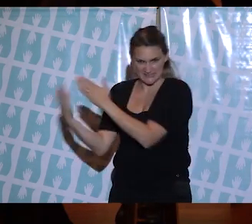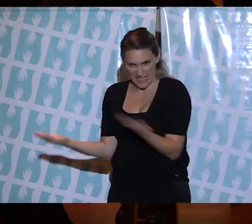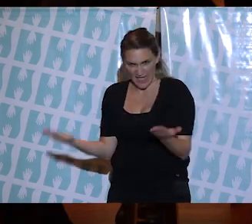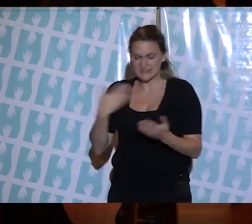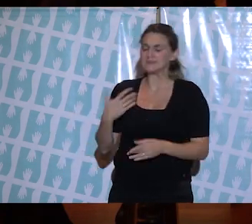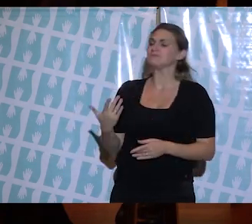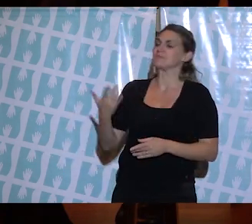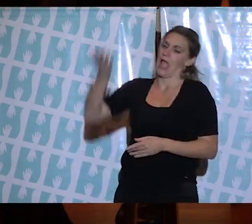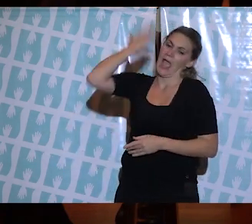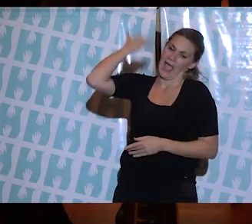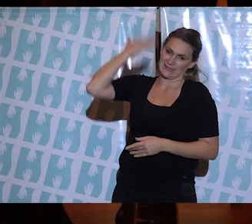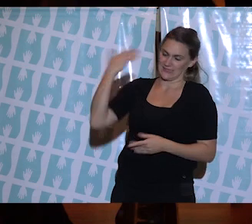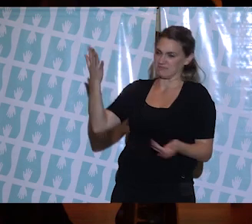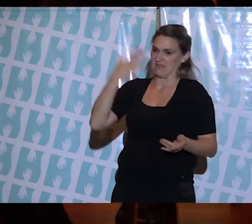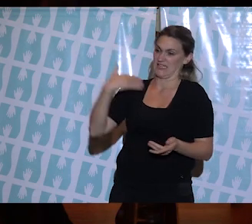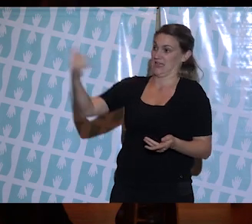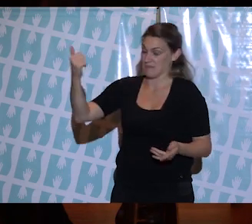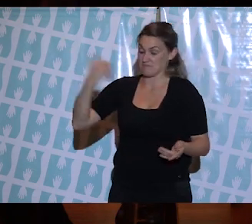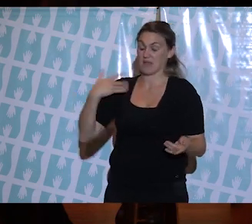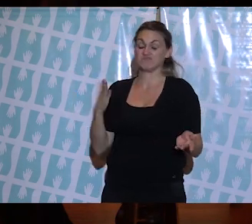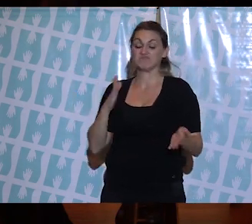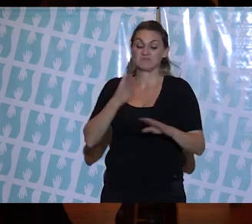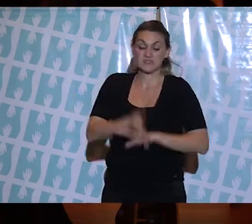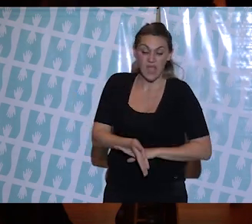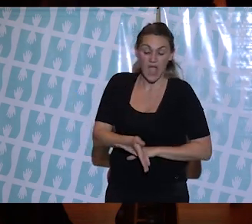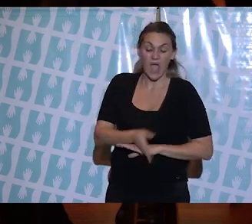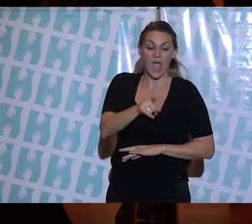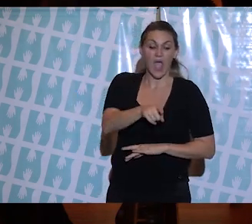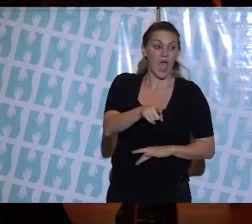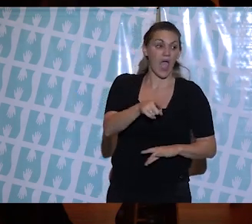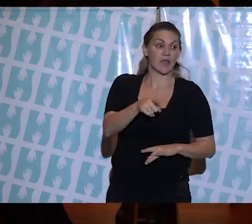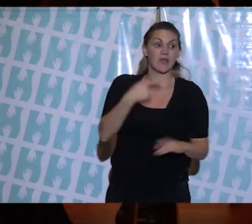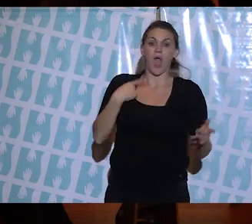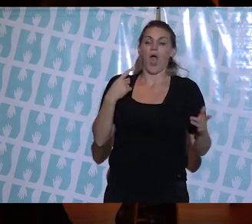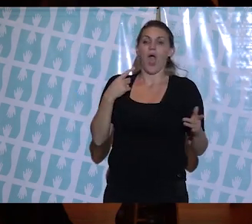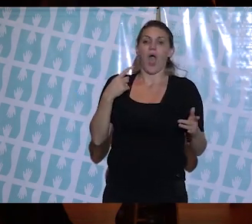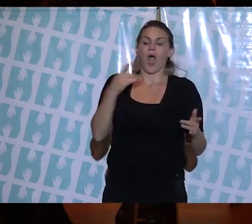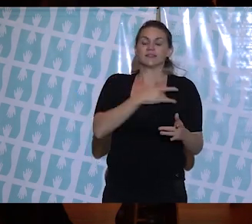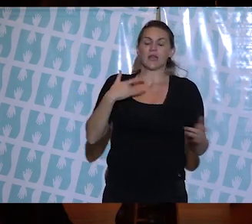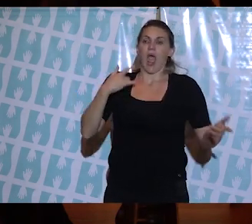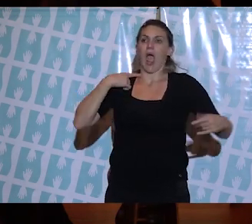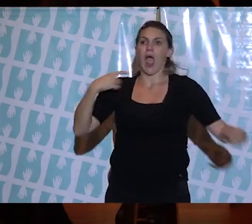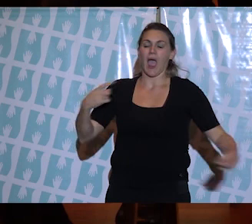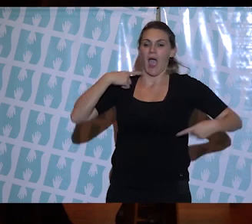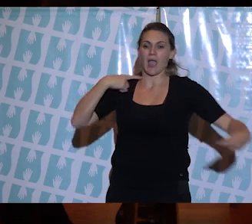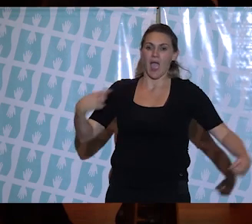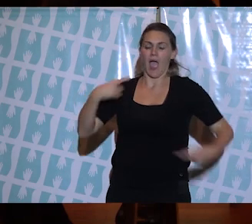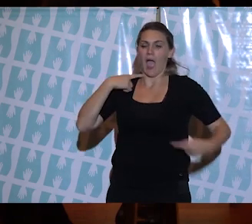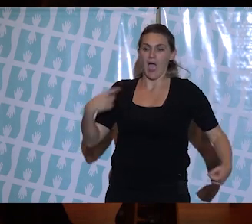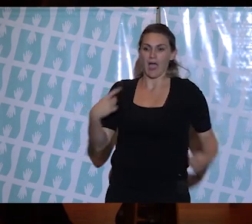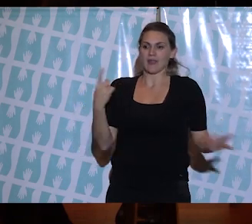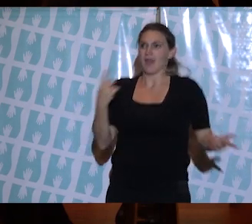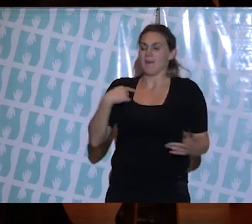una paciente con enfermedad de Parkinson, y yo entré y la señora estaba, ¡ay! ¡ay! ¡ay!